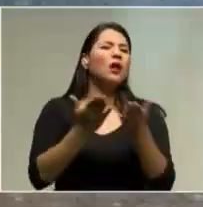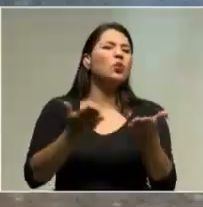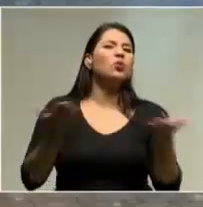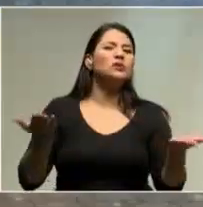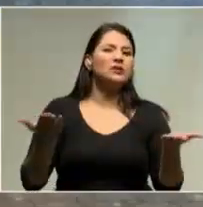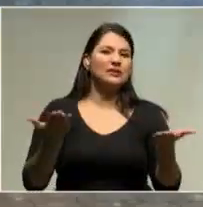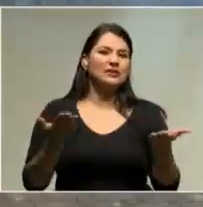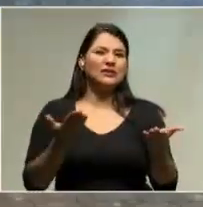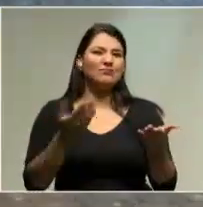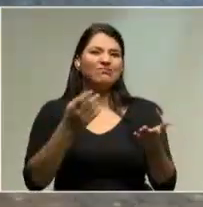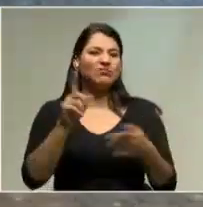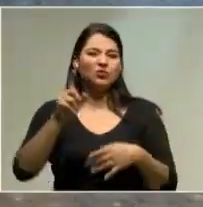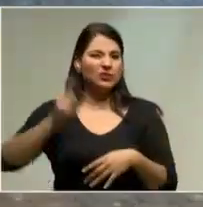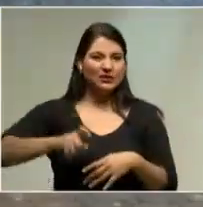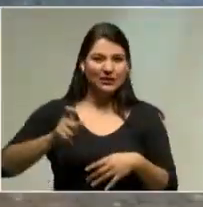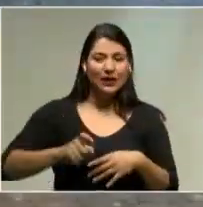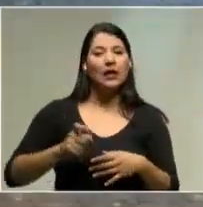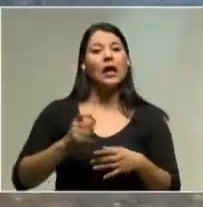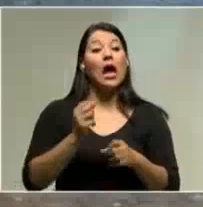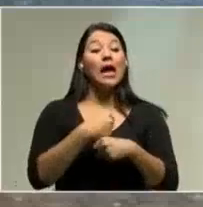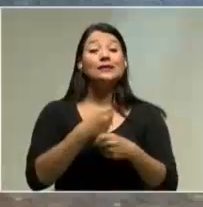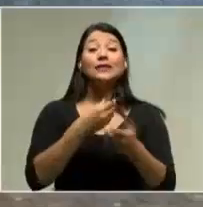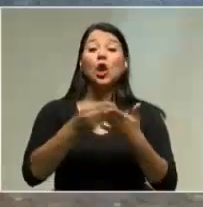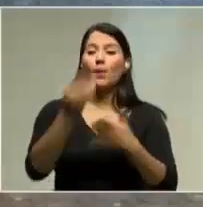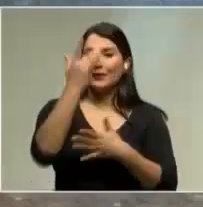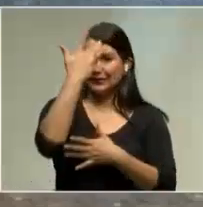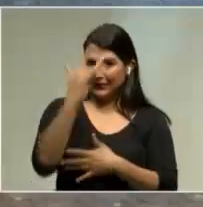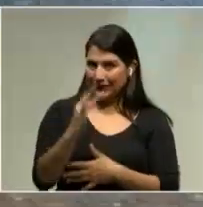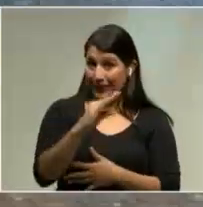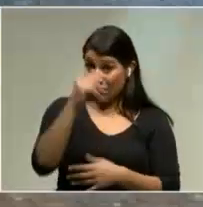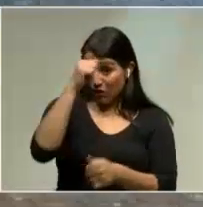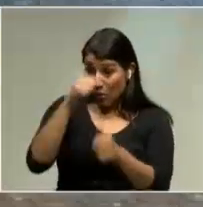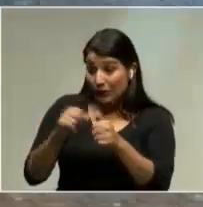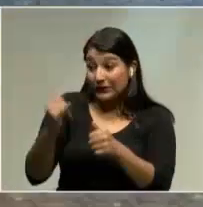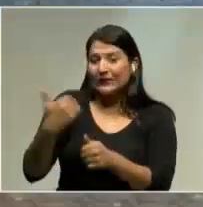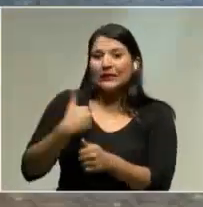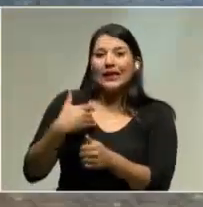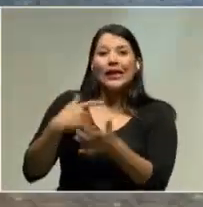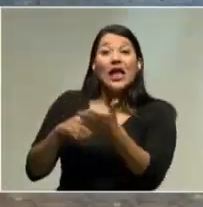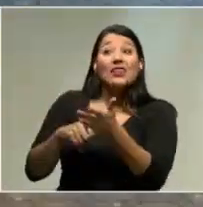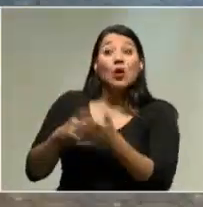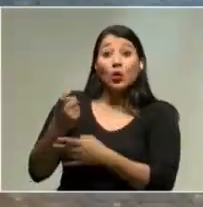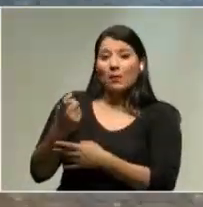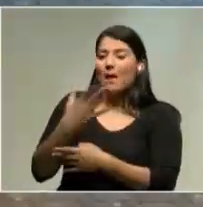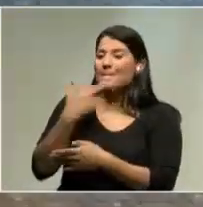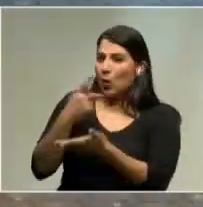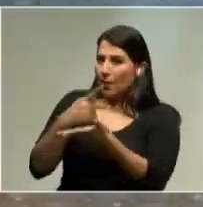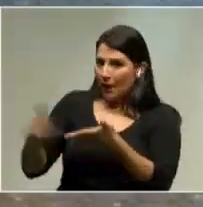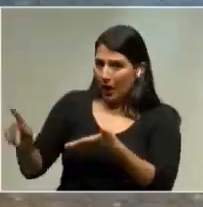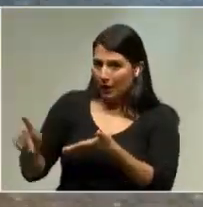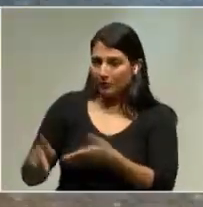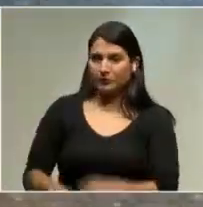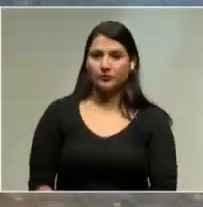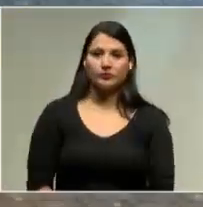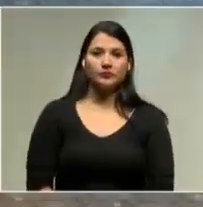año y recordar que las prioridades, si se tienen algunas cuentas pendientes, es cancelar estas